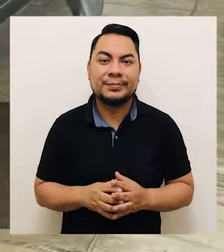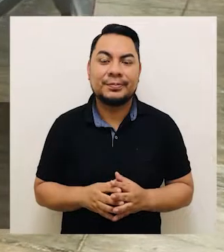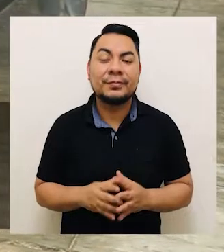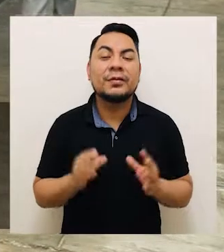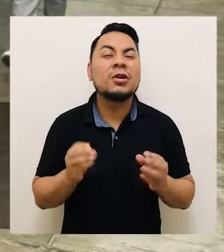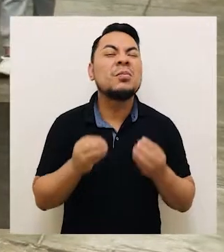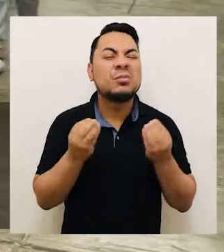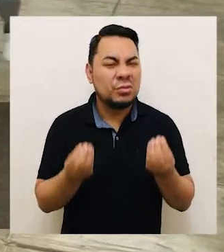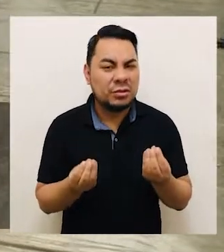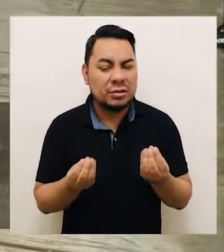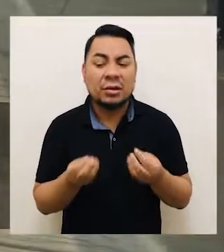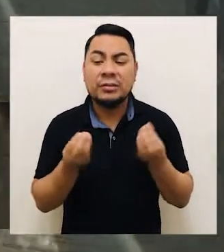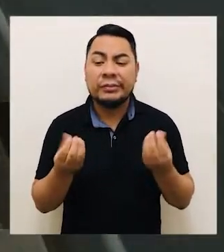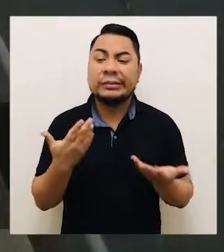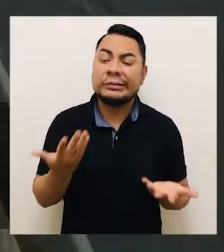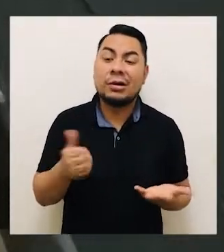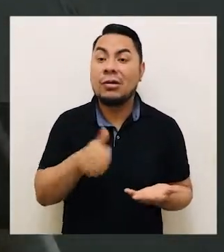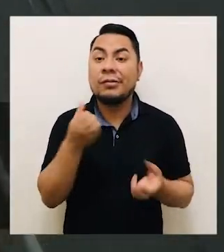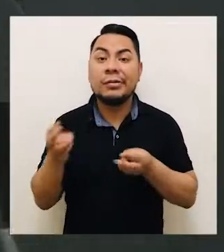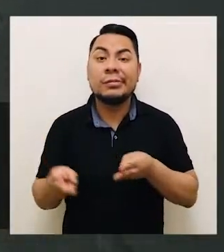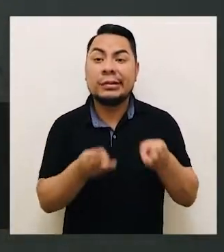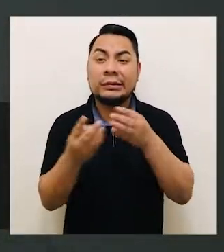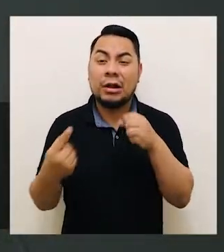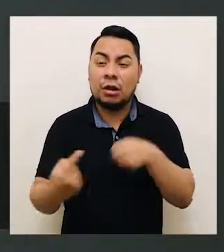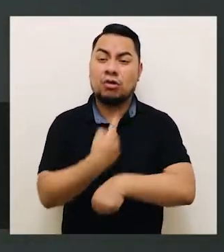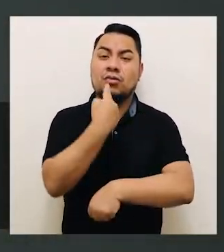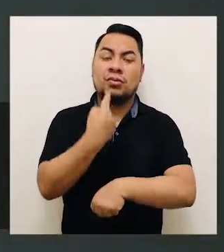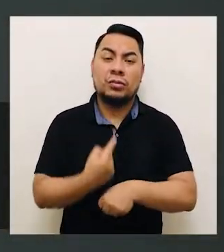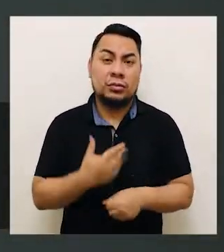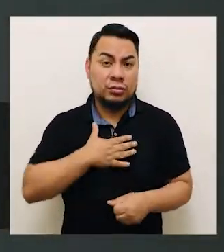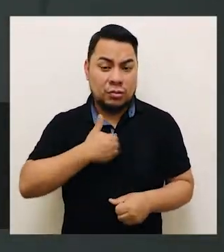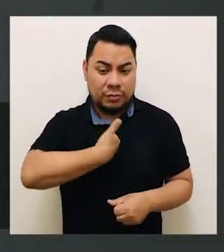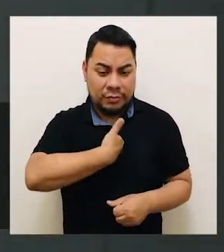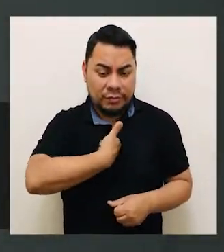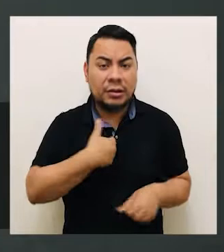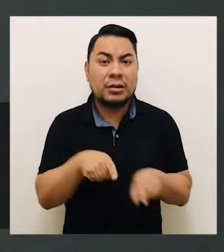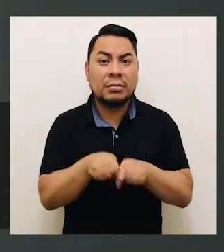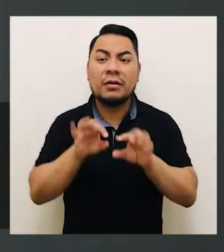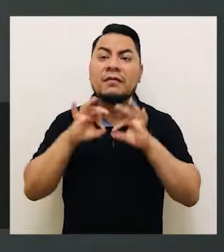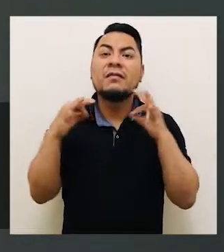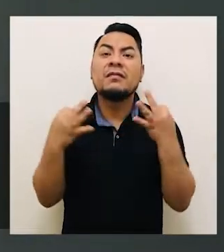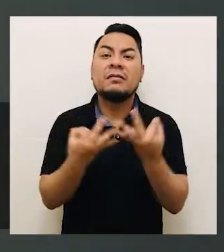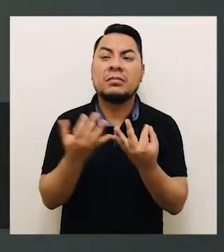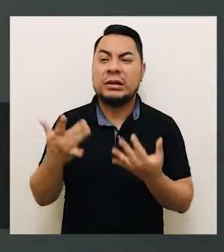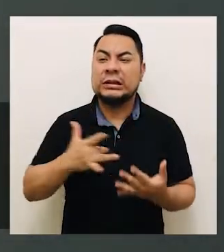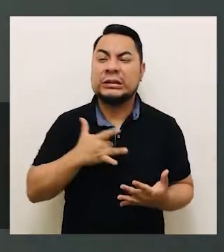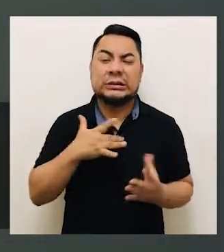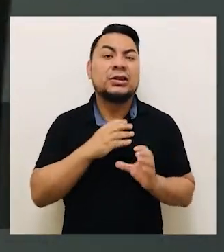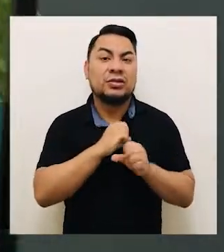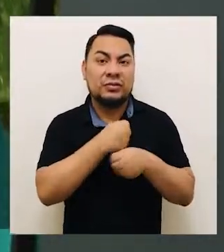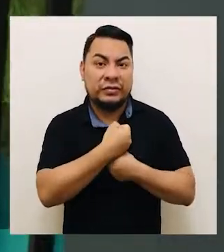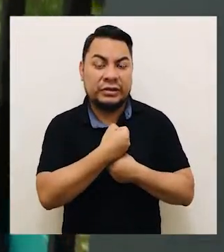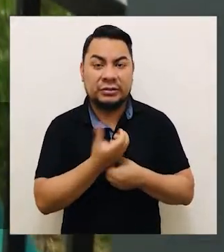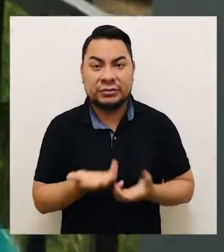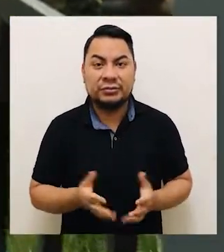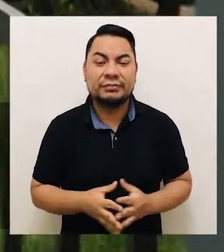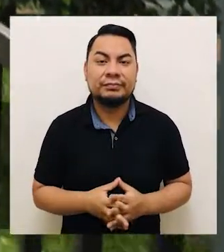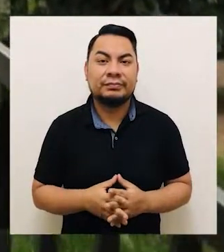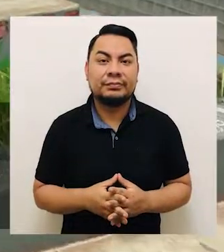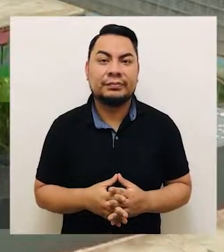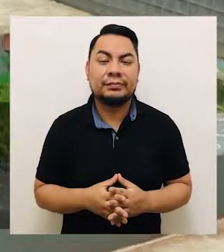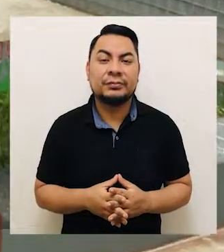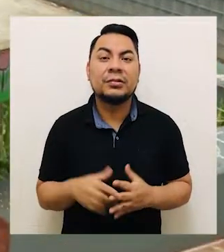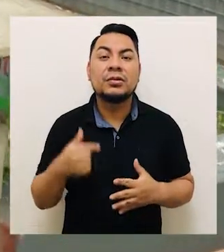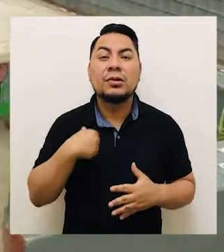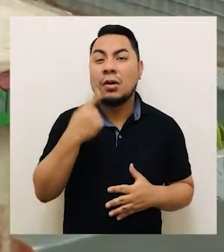Porque de otra manera como que el daño te haces tú y también a la familia le dejas sufriendo.